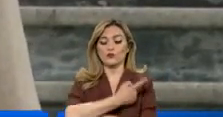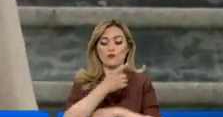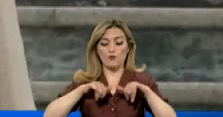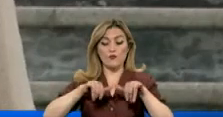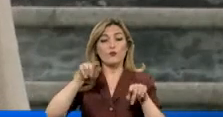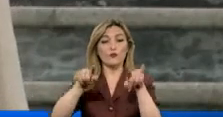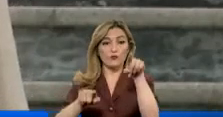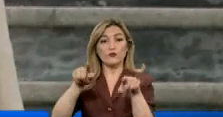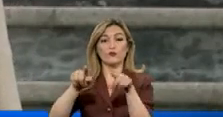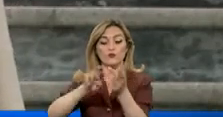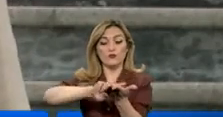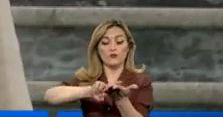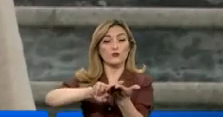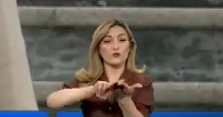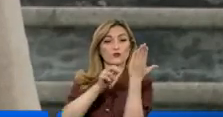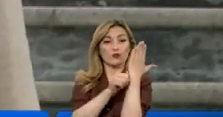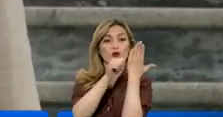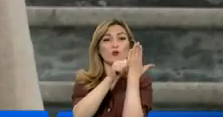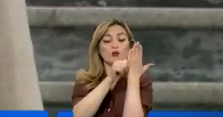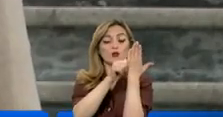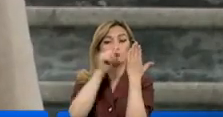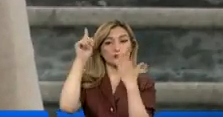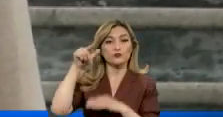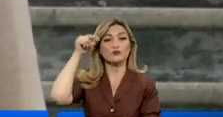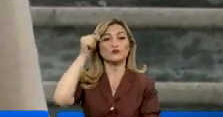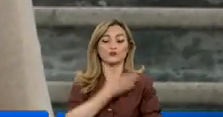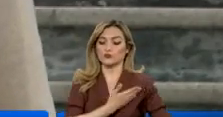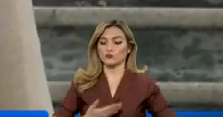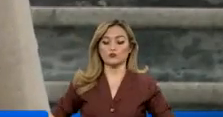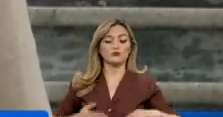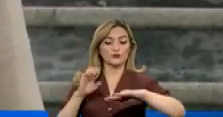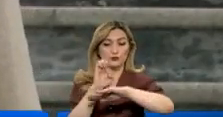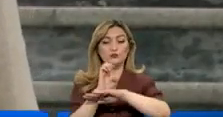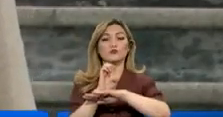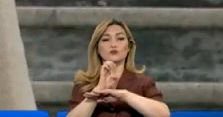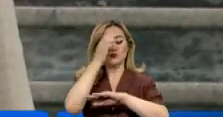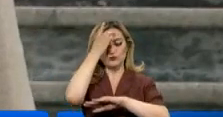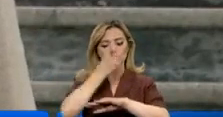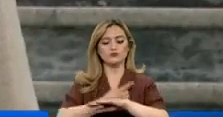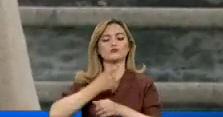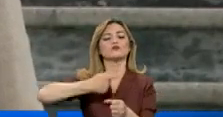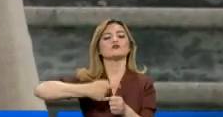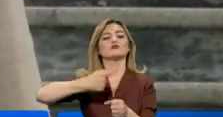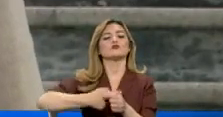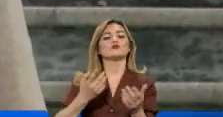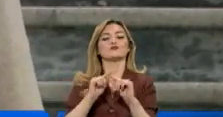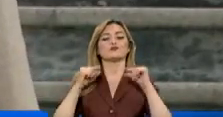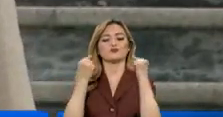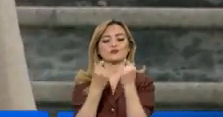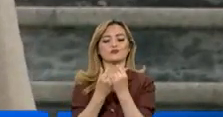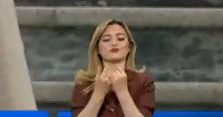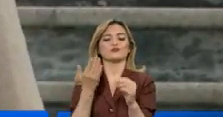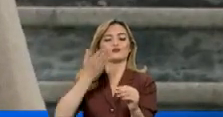mantengan algunas reuniones con los ministros de Estado y el presidente de la República para definir específicamente a qué grupos